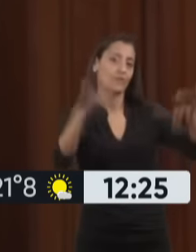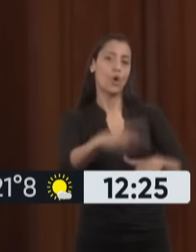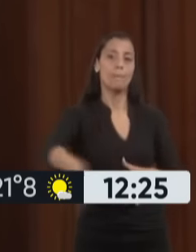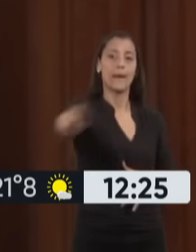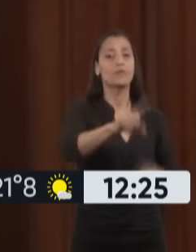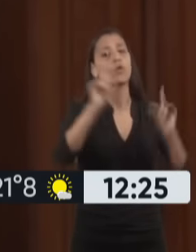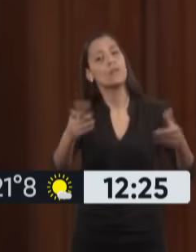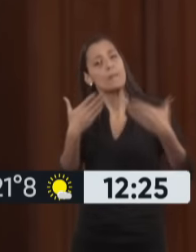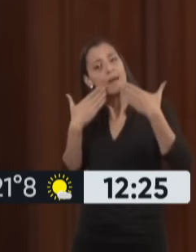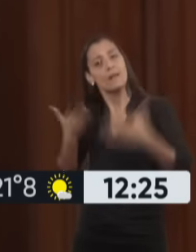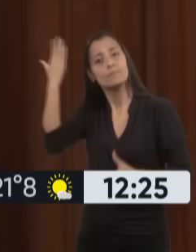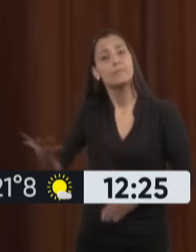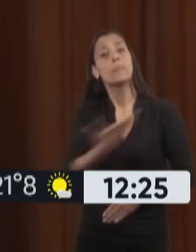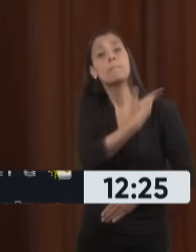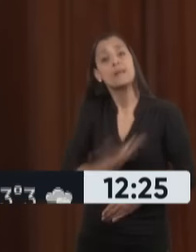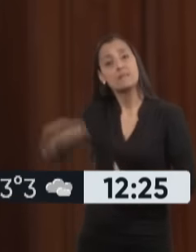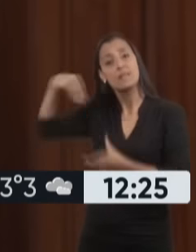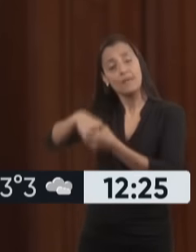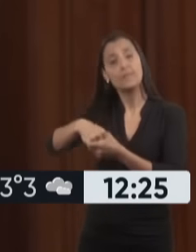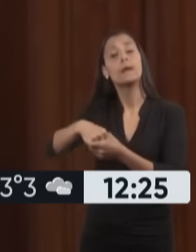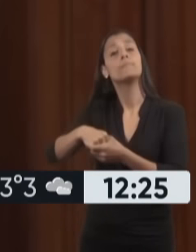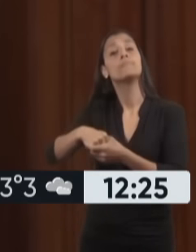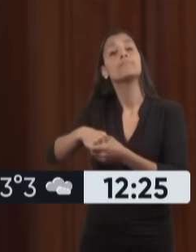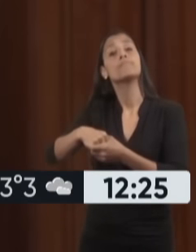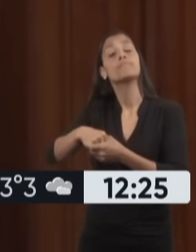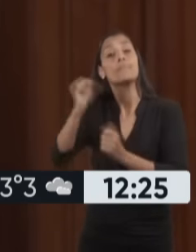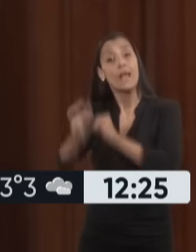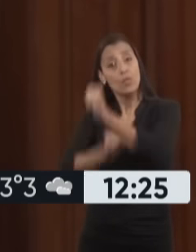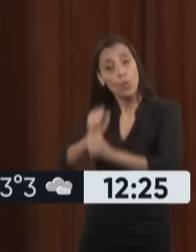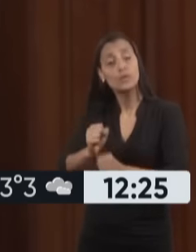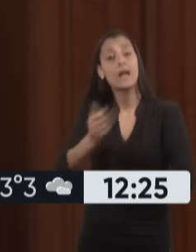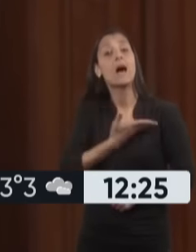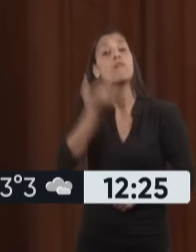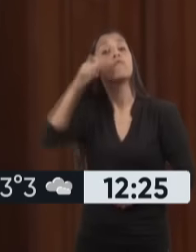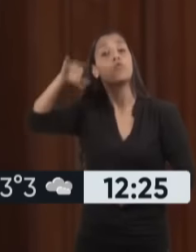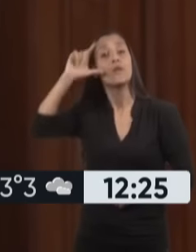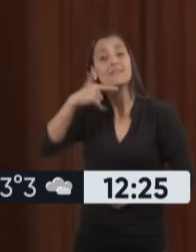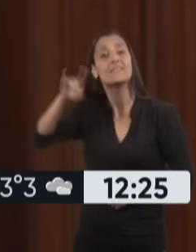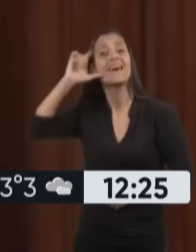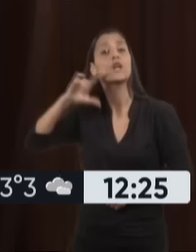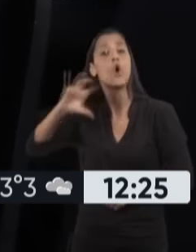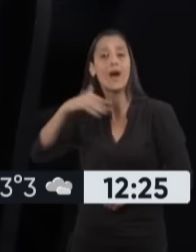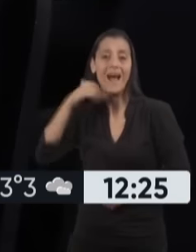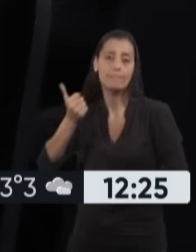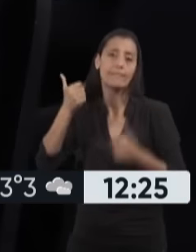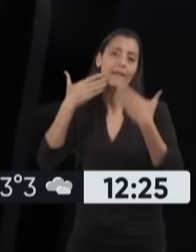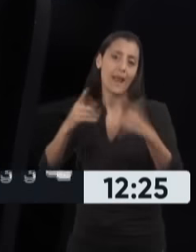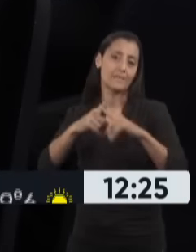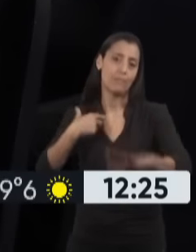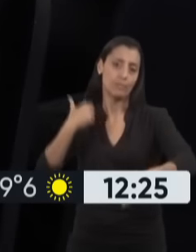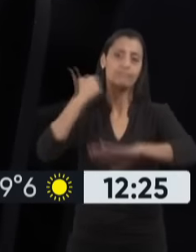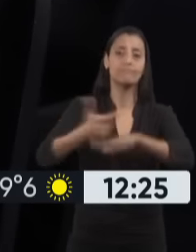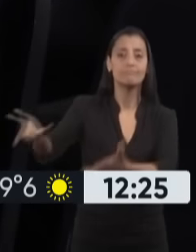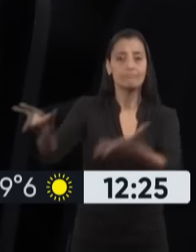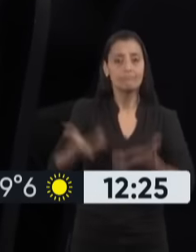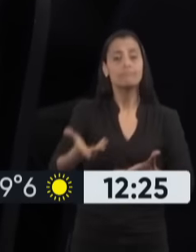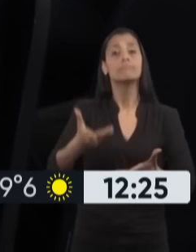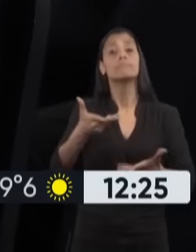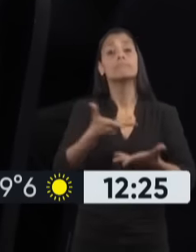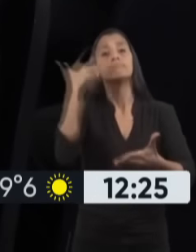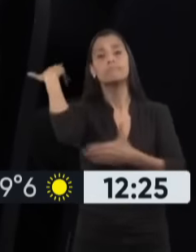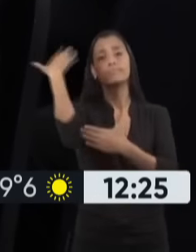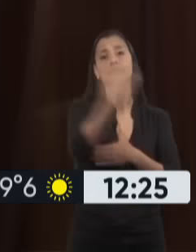También agradecerle al presidente de la Unión Industrial Argentina, doctor Daniel Funes de Rioja, por invitarme a disertar ante todos ustedes en